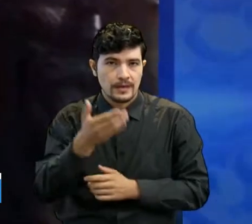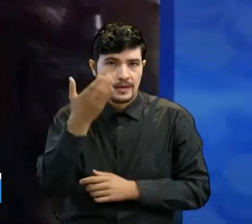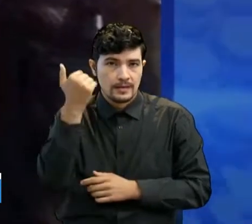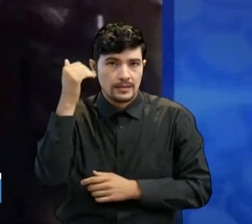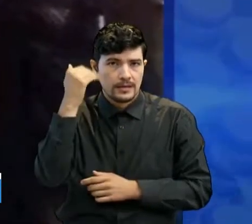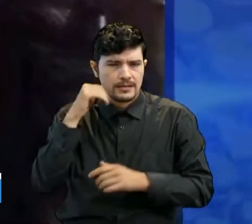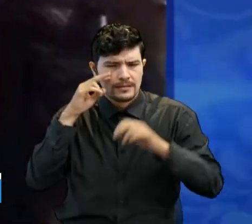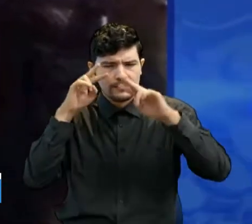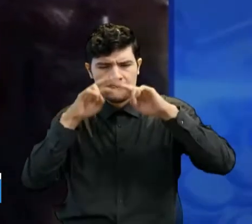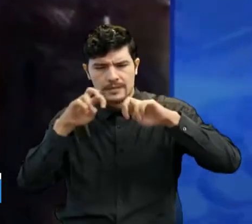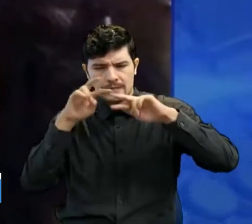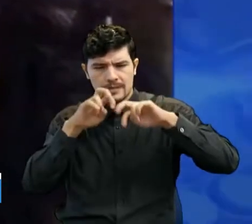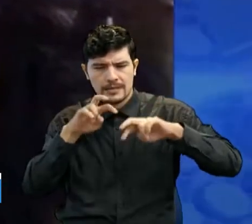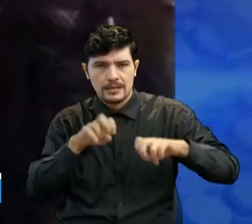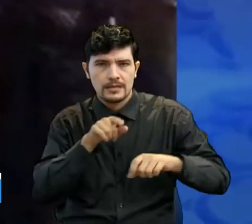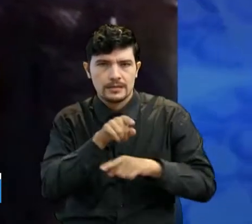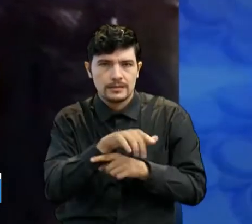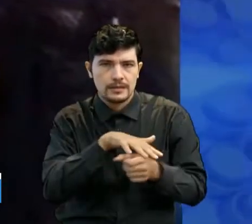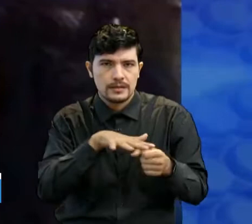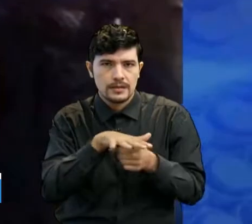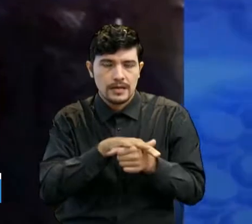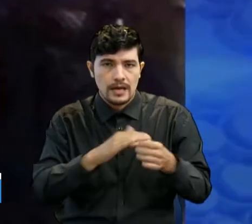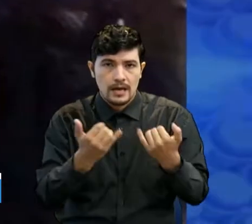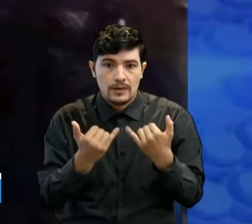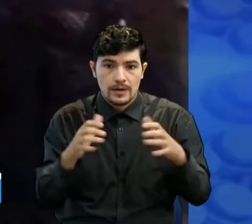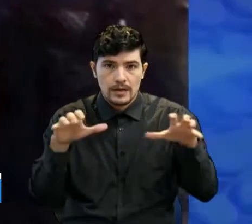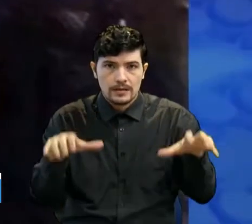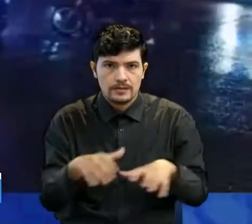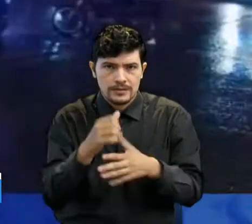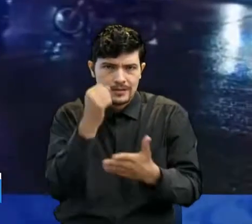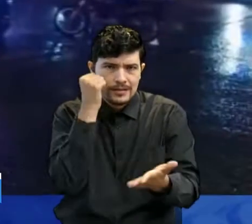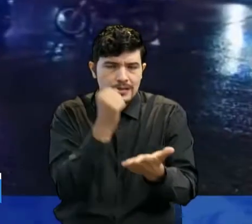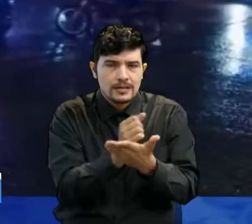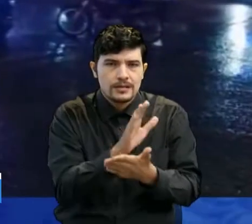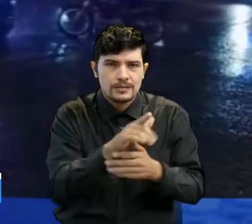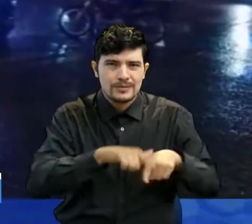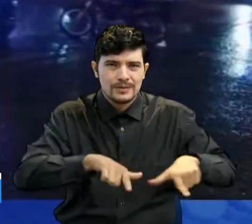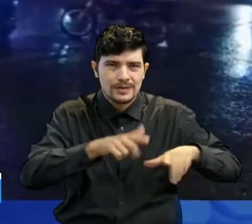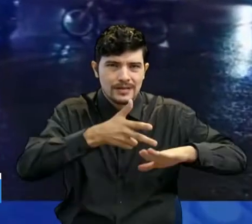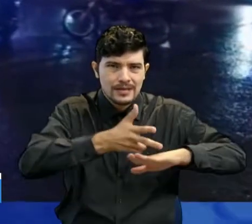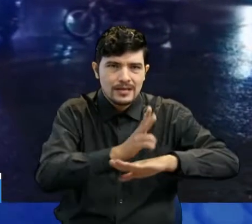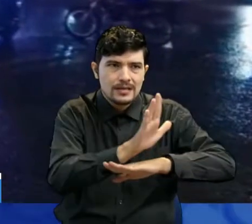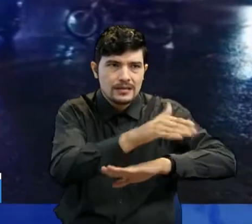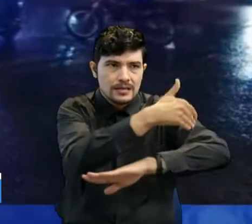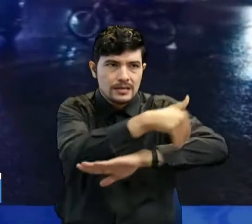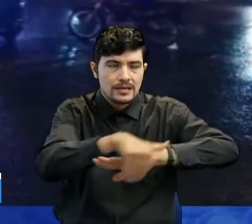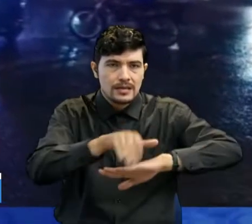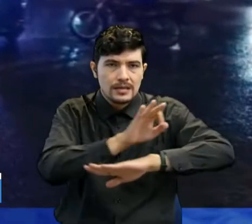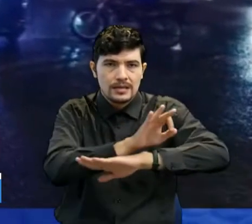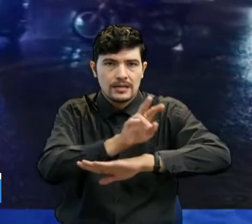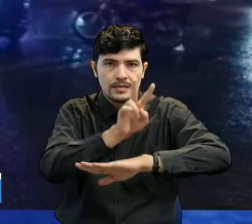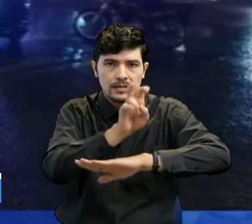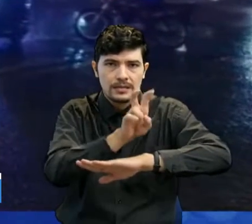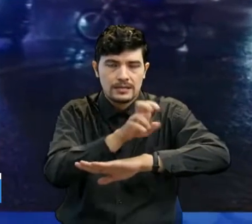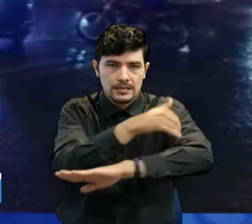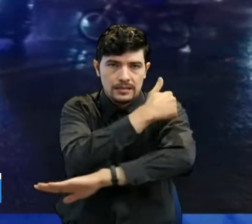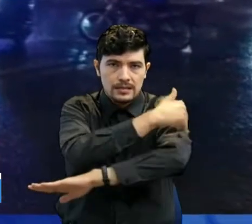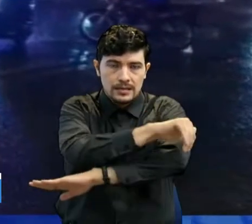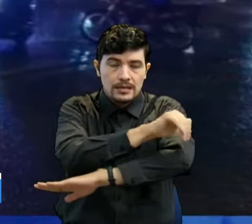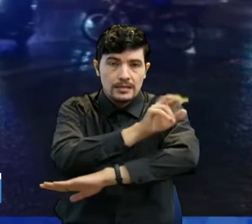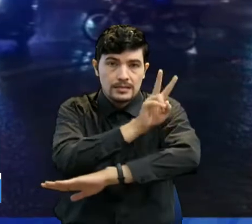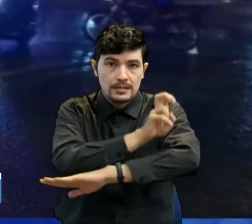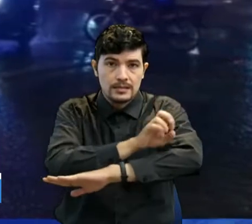judiciales indagan en el suceso la acción sicarial ocurrió en un parqueadero ubicado sobre la calle 37 con carrera